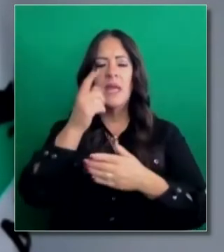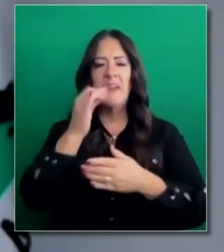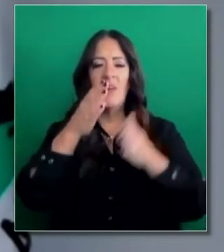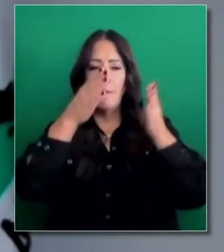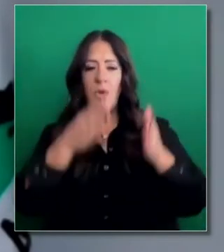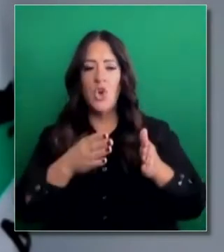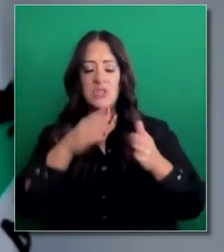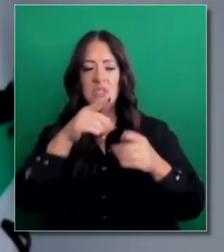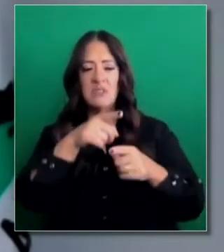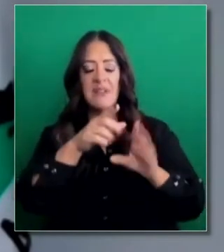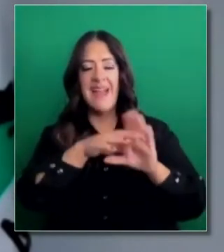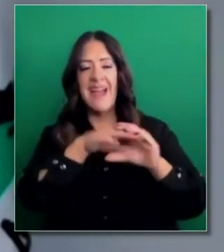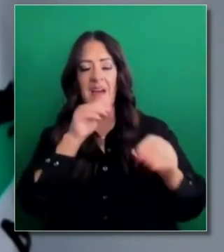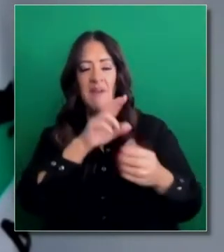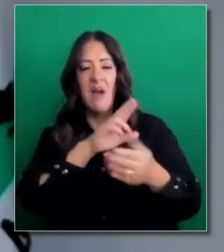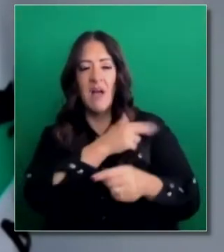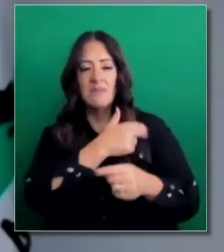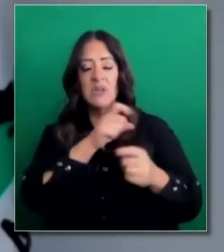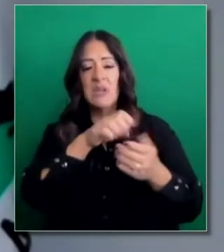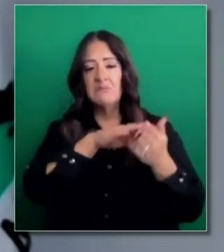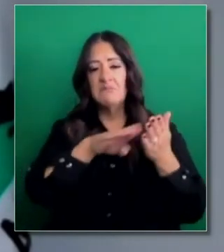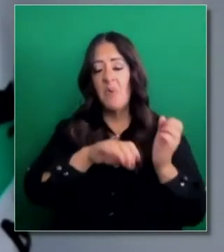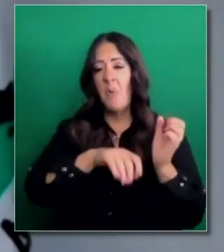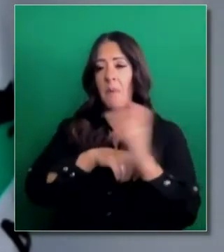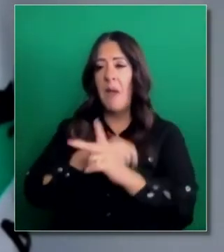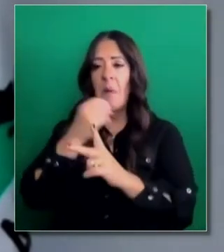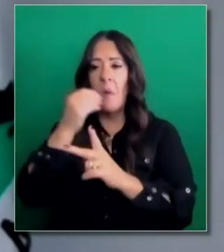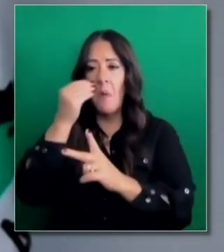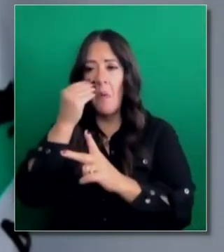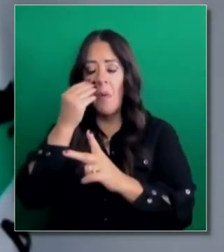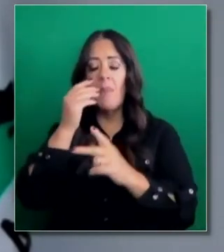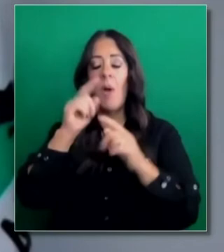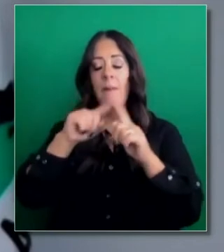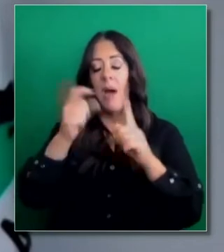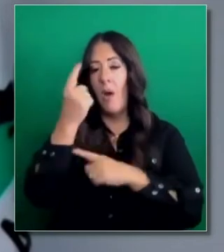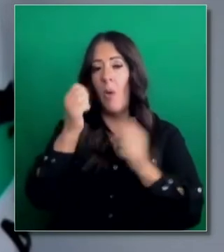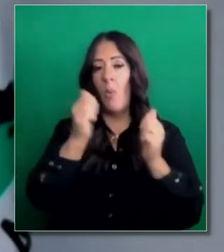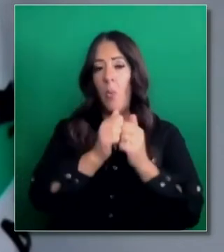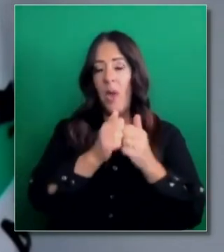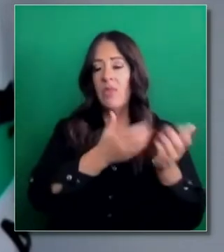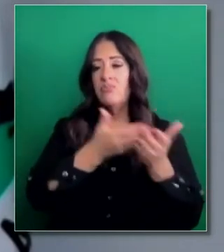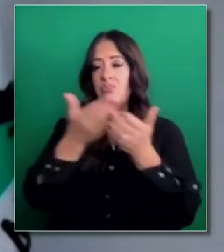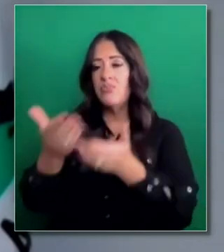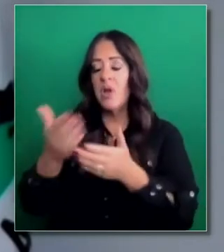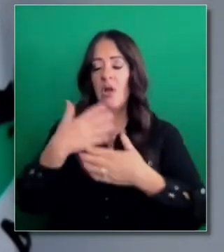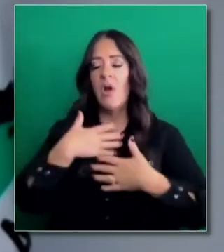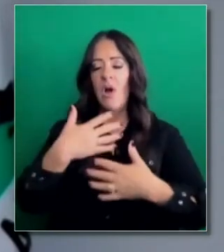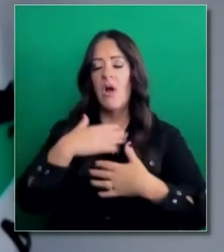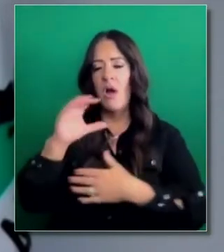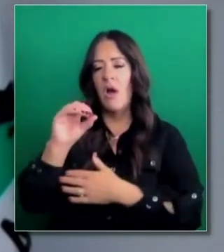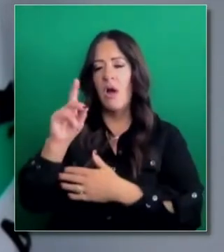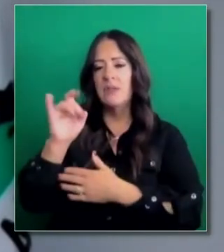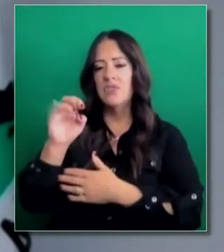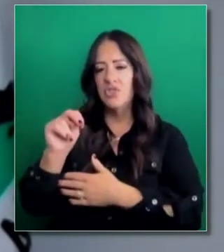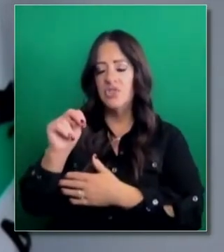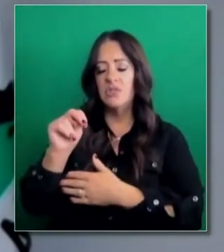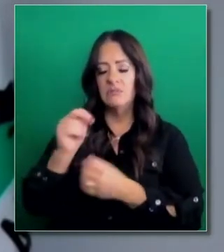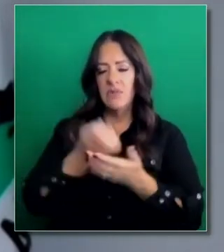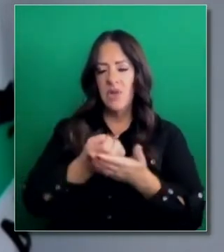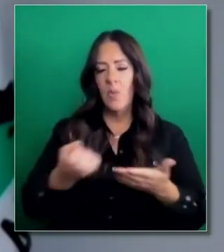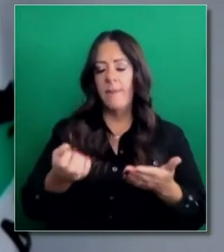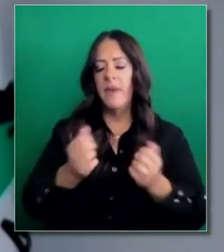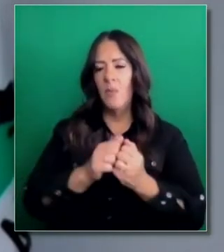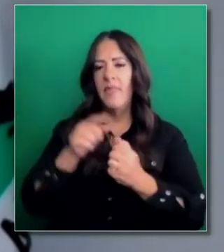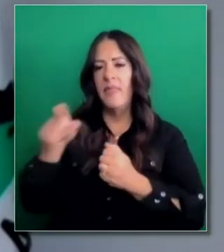aquellas personas que pueden ser dadas de alta del hospital que puedan regresar a casa a la comunidad o sea son tres niveles tenemos